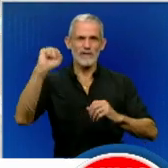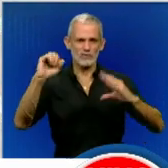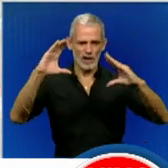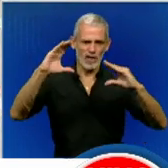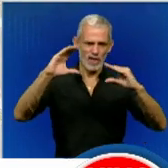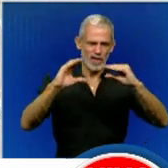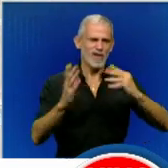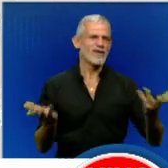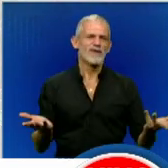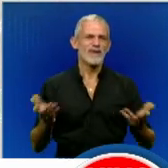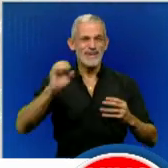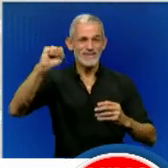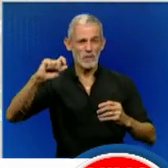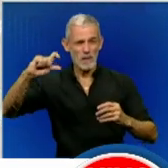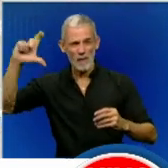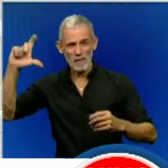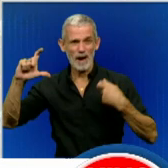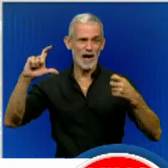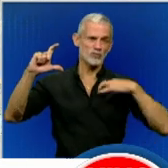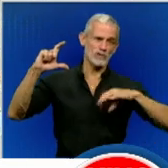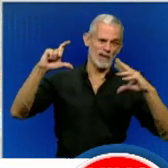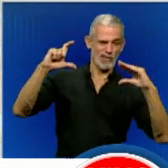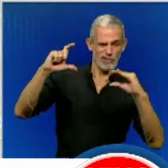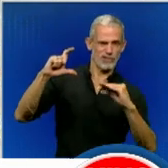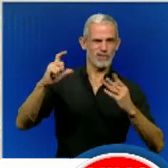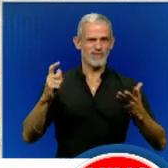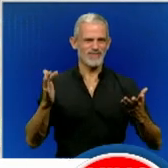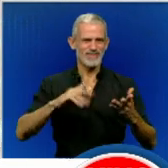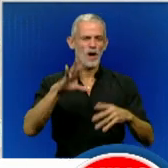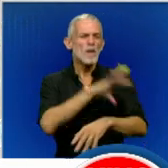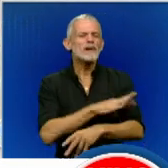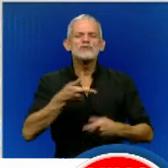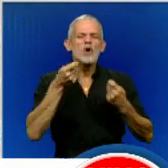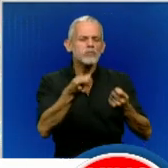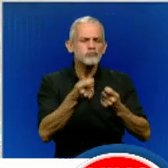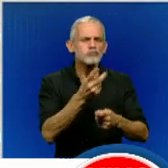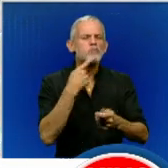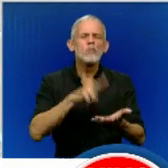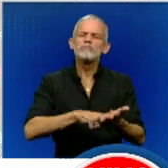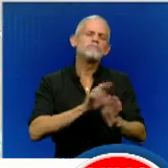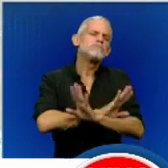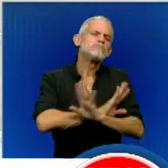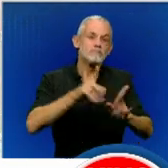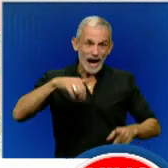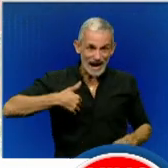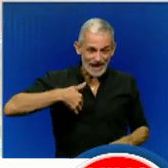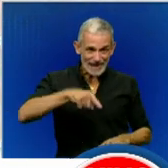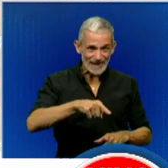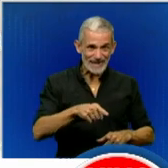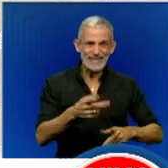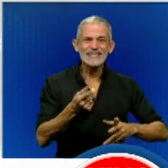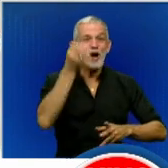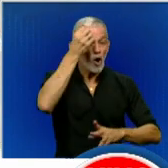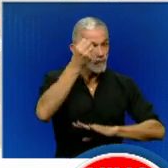porque además no paramos o paramos presión tributaria la presión tributaria en argentina es